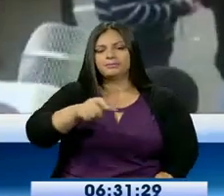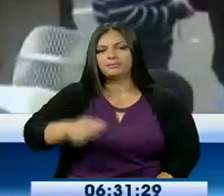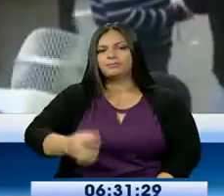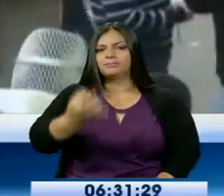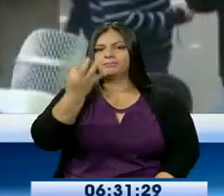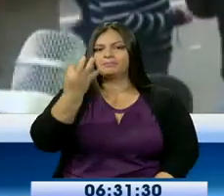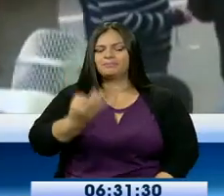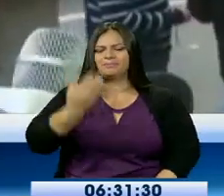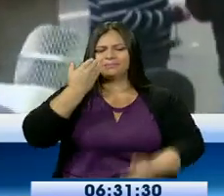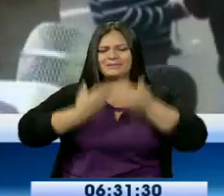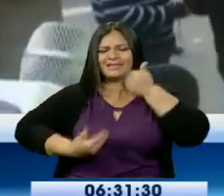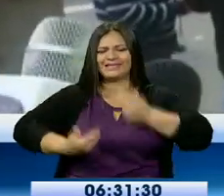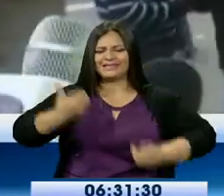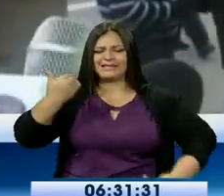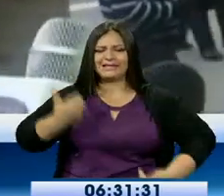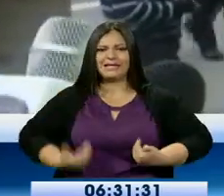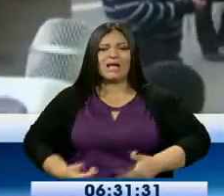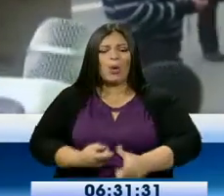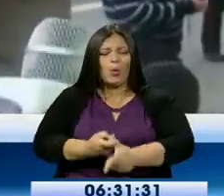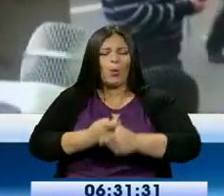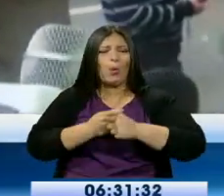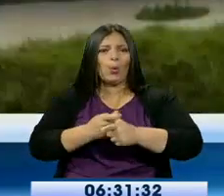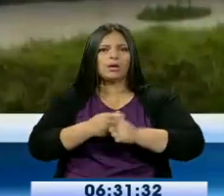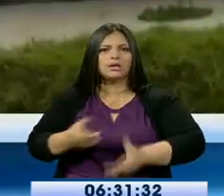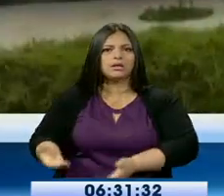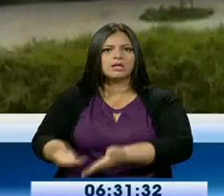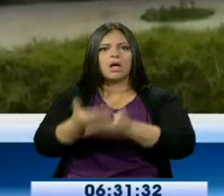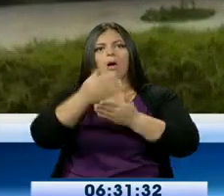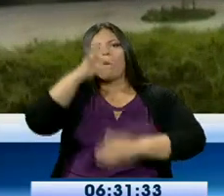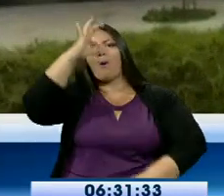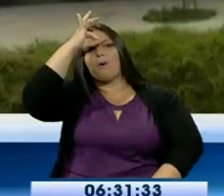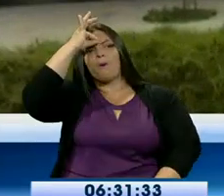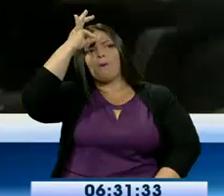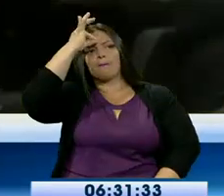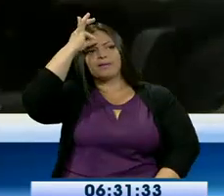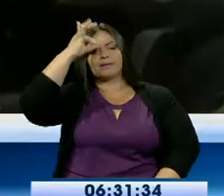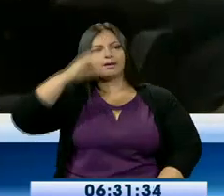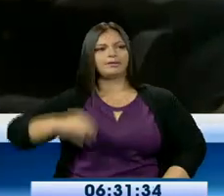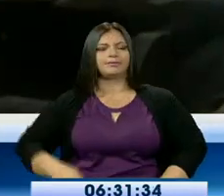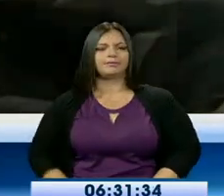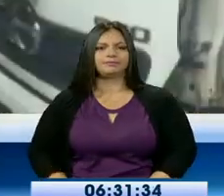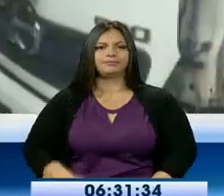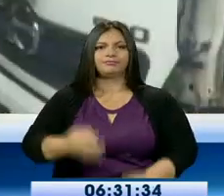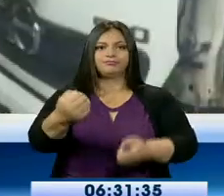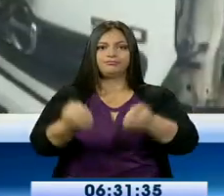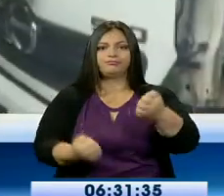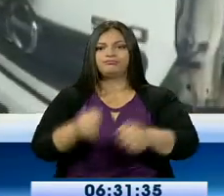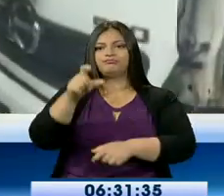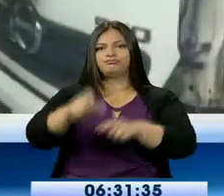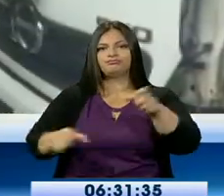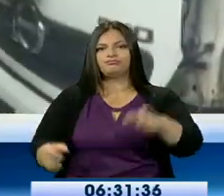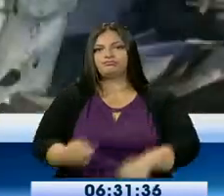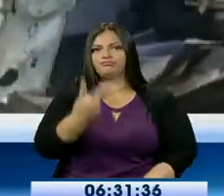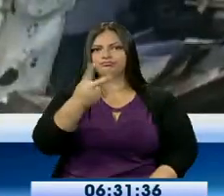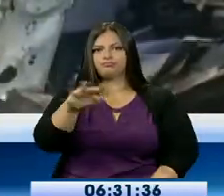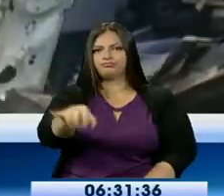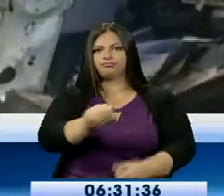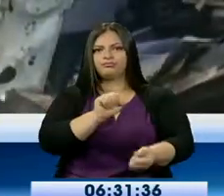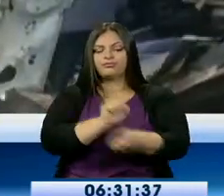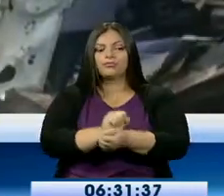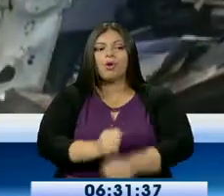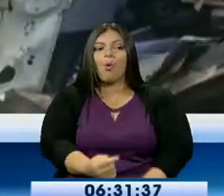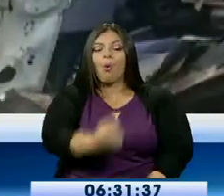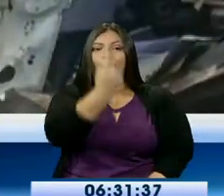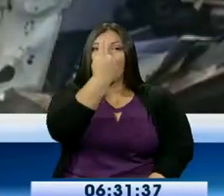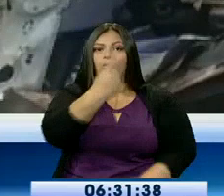3 heridos que han sido trasladados ya, no de magnitud. Los conductores involucrados en este incidente fueron detenidos. Otro logró fugarse del